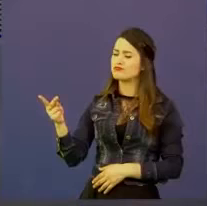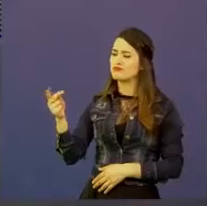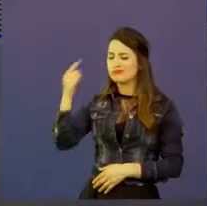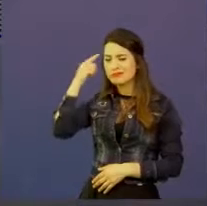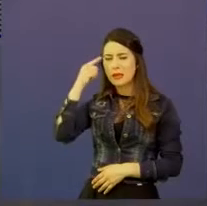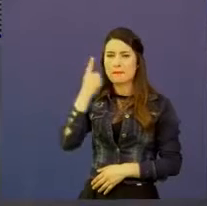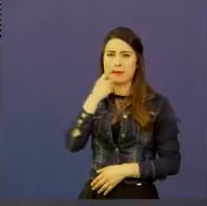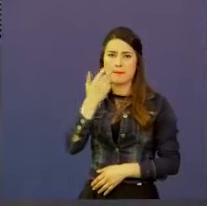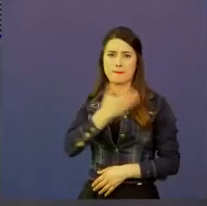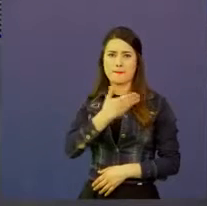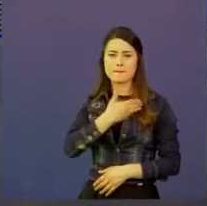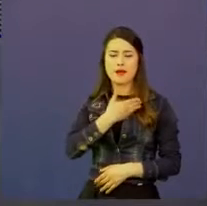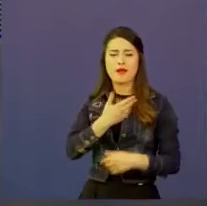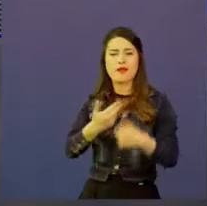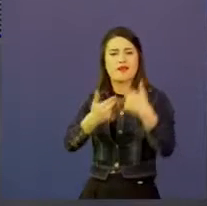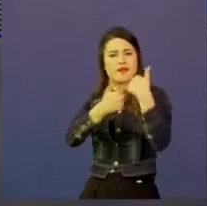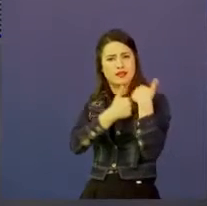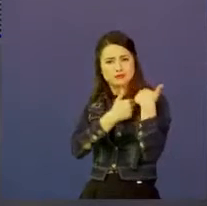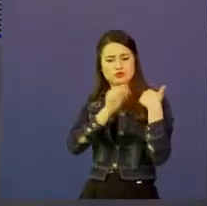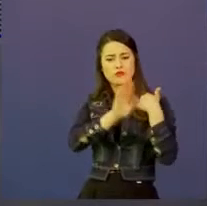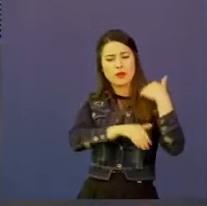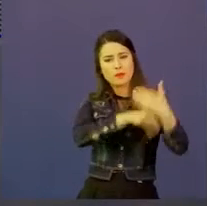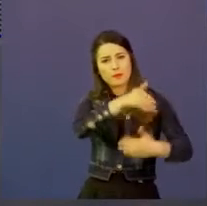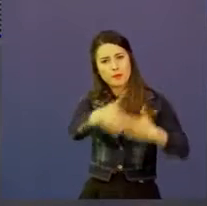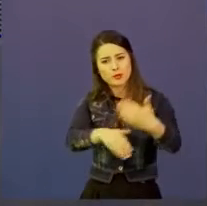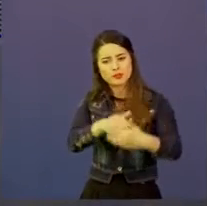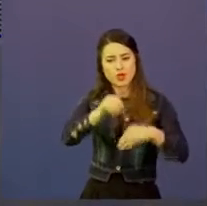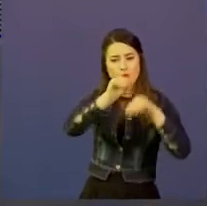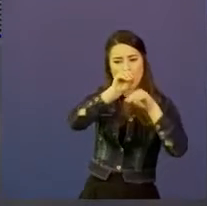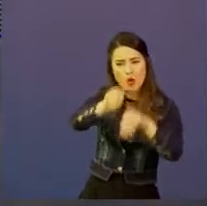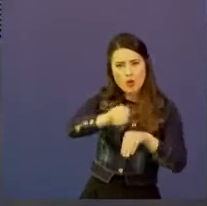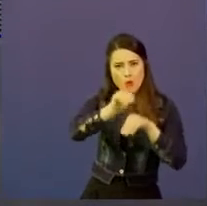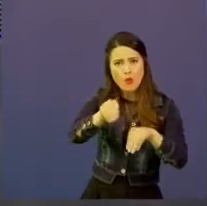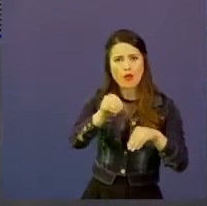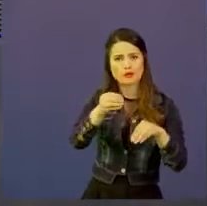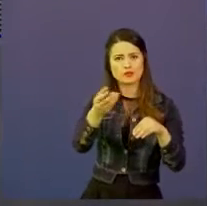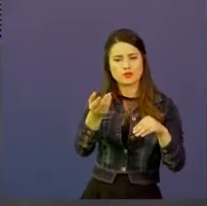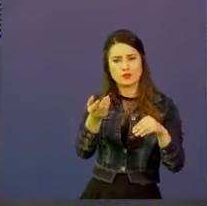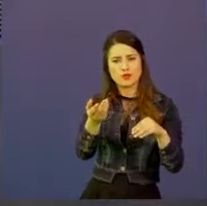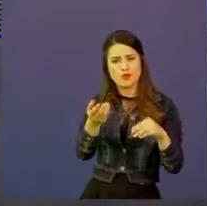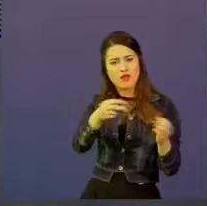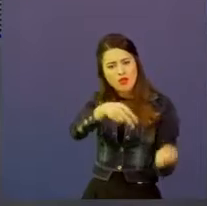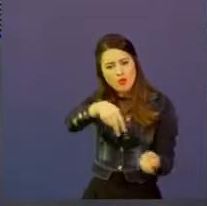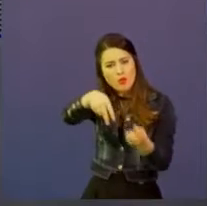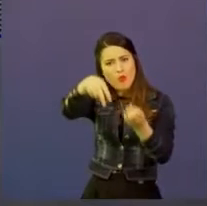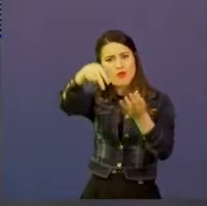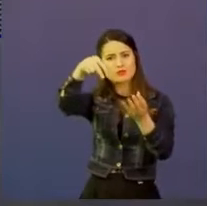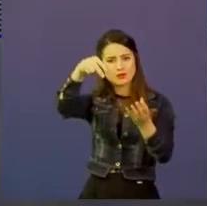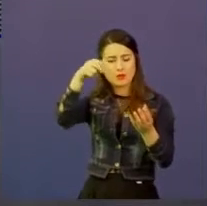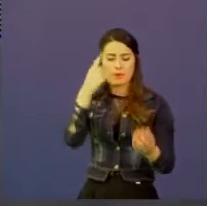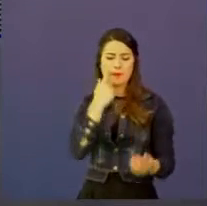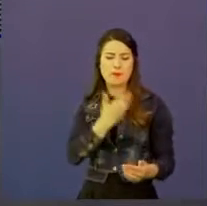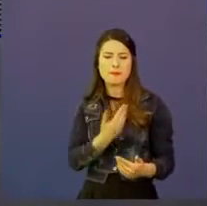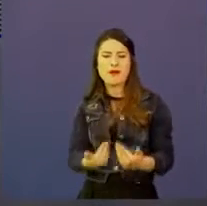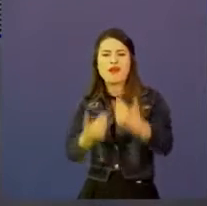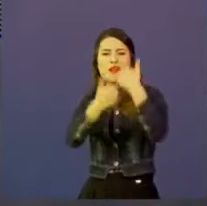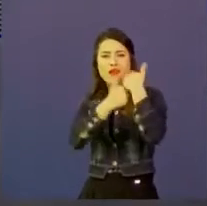padres en todo este proceso de educación y formación, haciendo especial énfasis en que estamos en una nueva era digital.